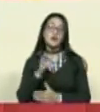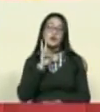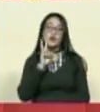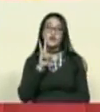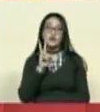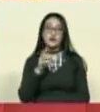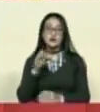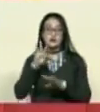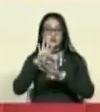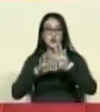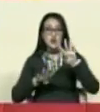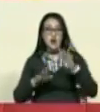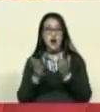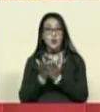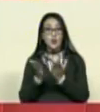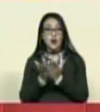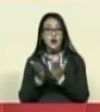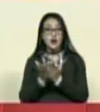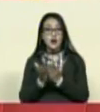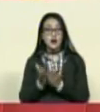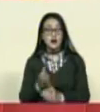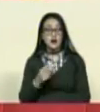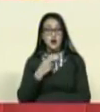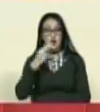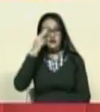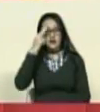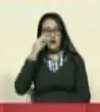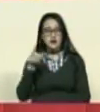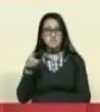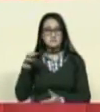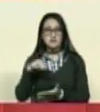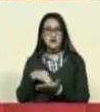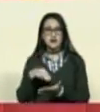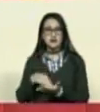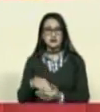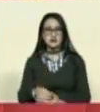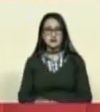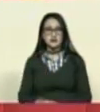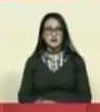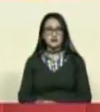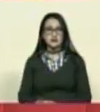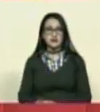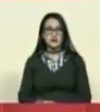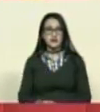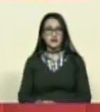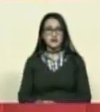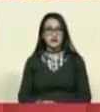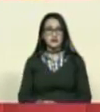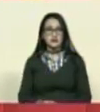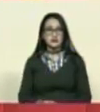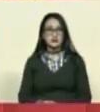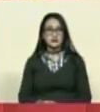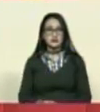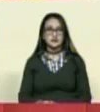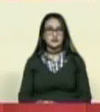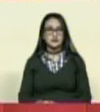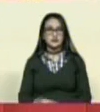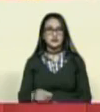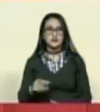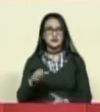Ramo Verde, de la escuela, ¿no? En Los Teques, Estado Miranda. Construcción del área administrativa y dormitorio